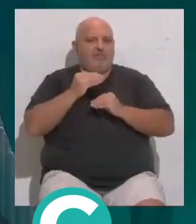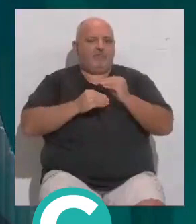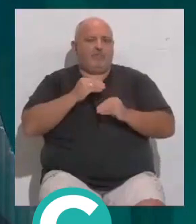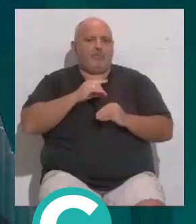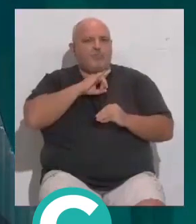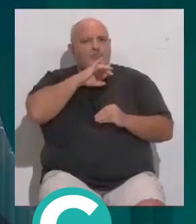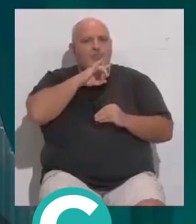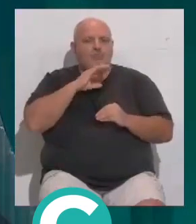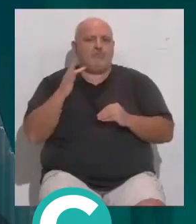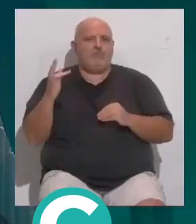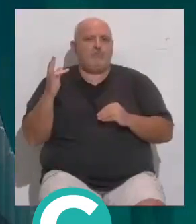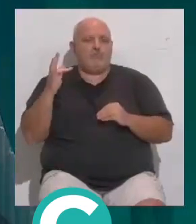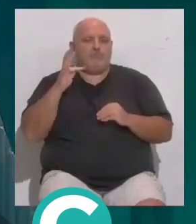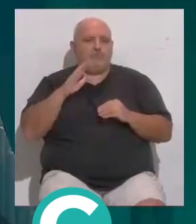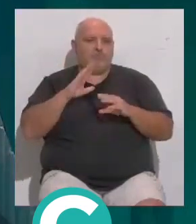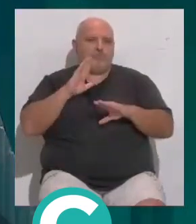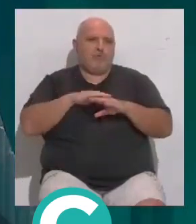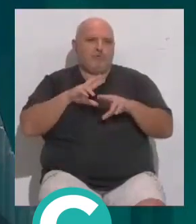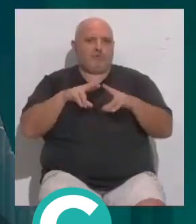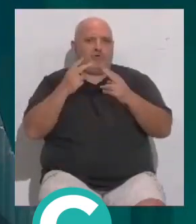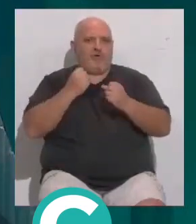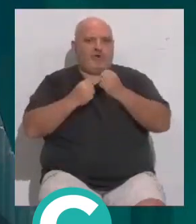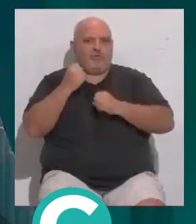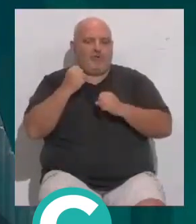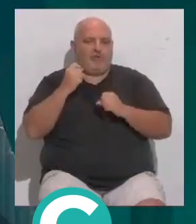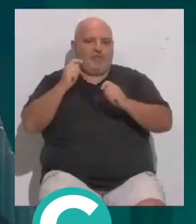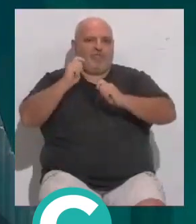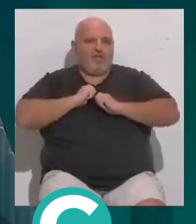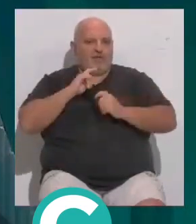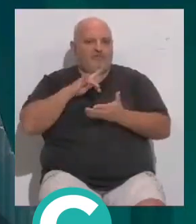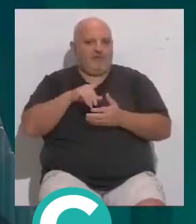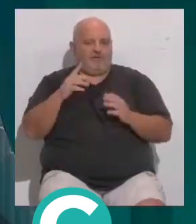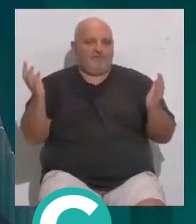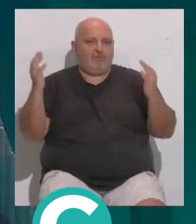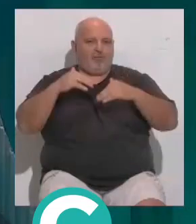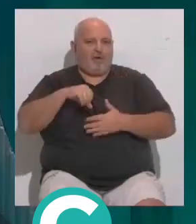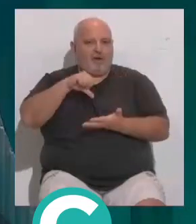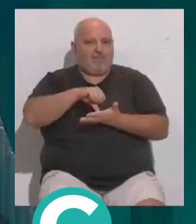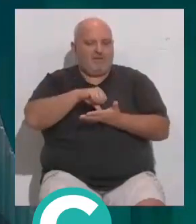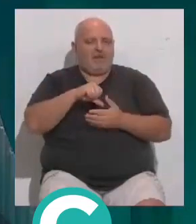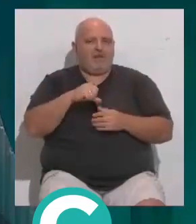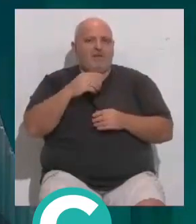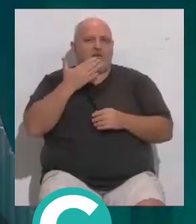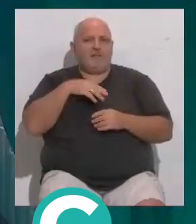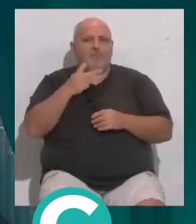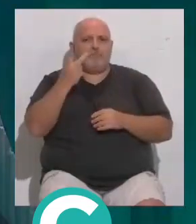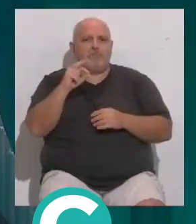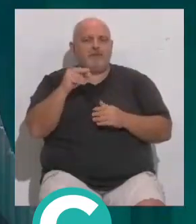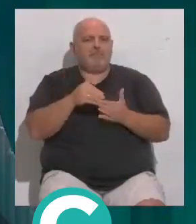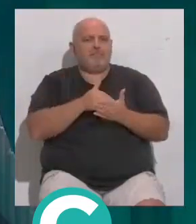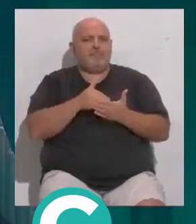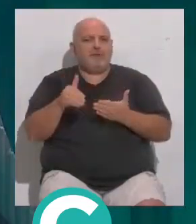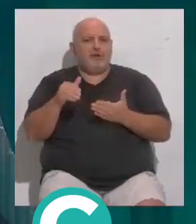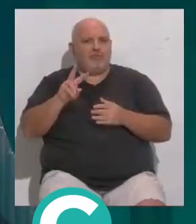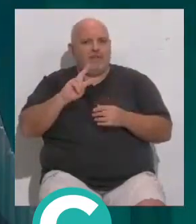muy positivamente el impacto socioeconómico de la SailGP en la capital, que ha dejado 20